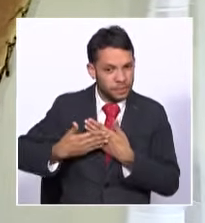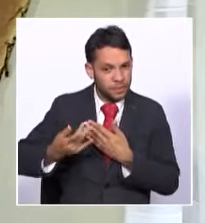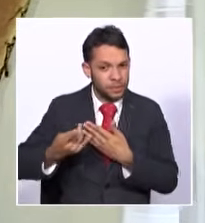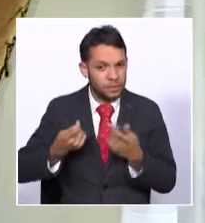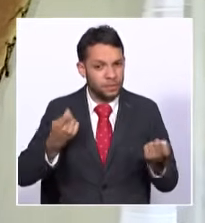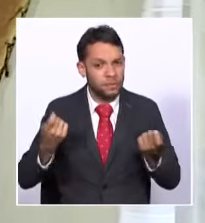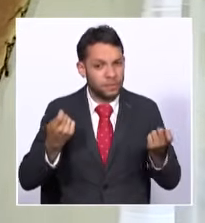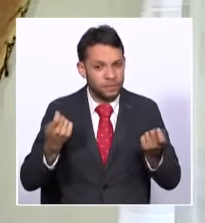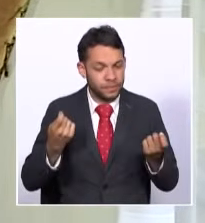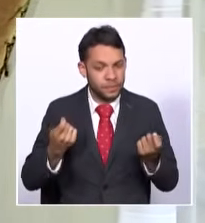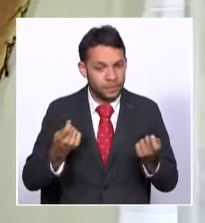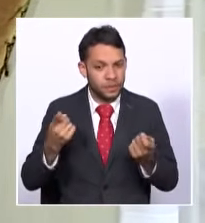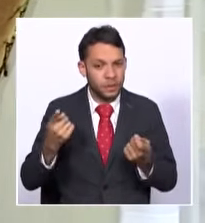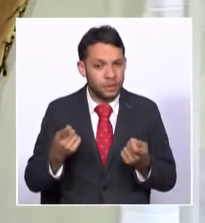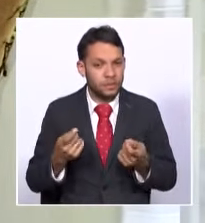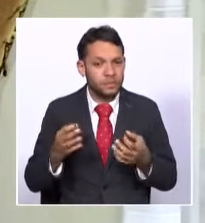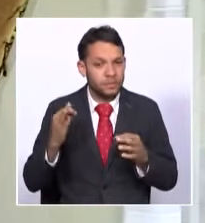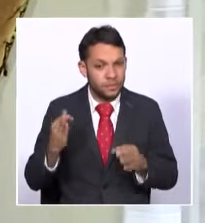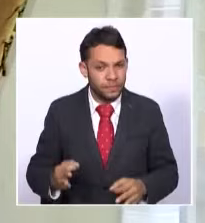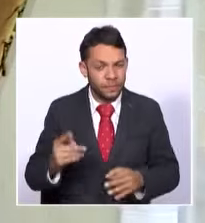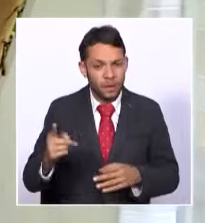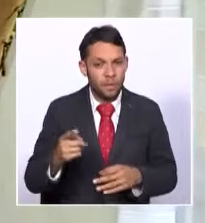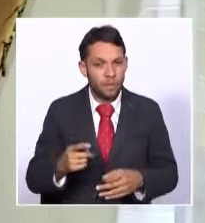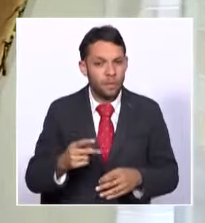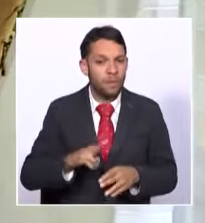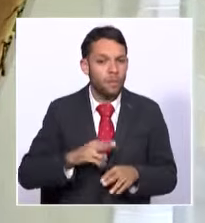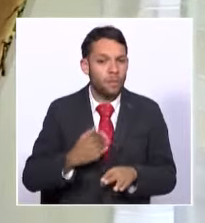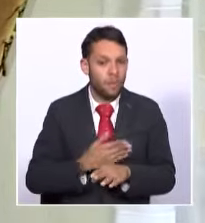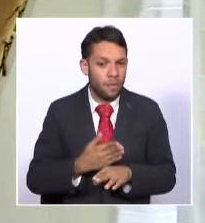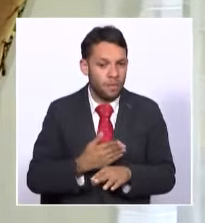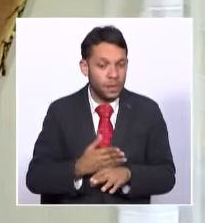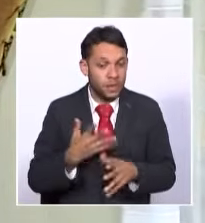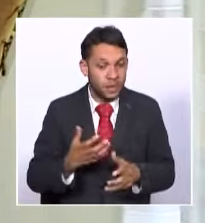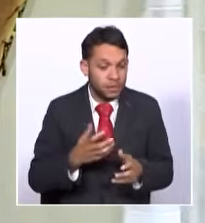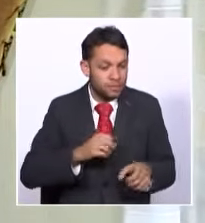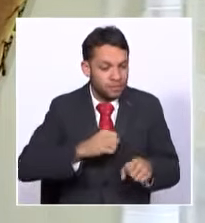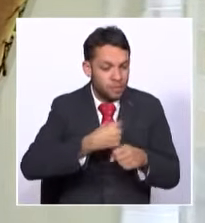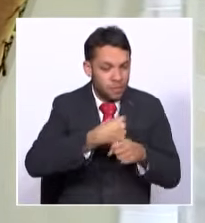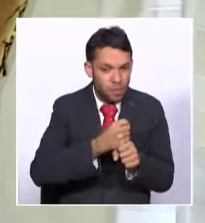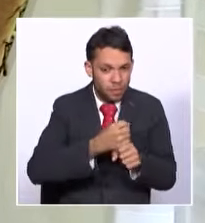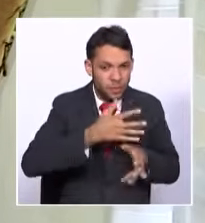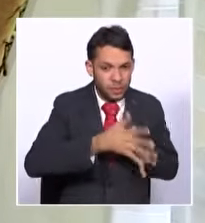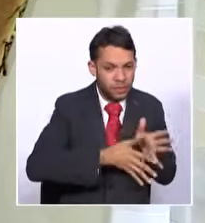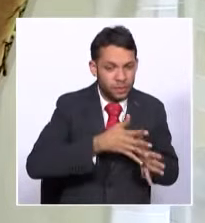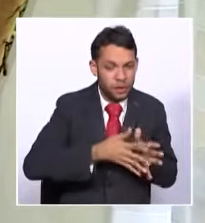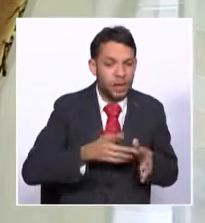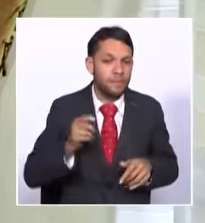está, digamos, espástico con contracción porque él lo quiere hacer, sino porque es algo que él no puede